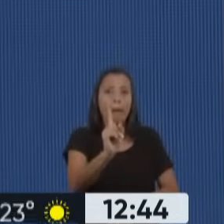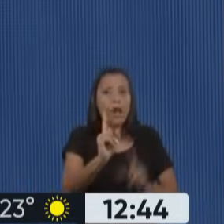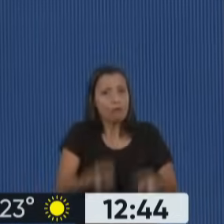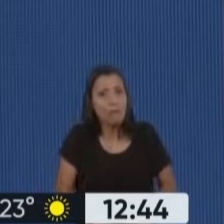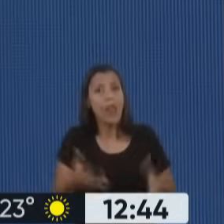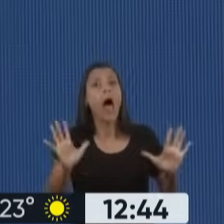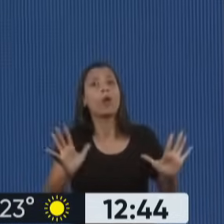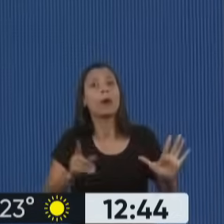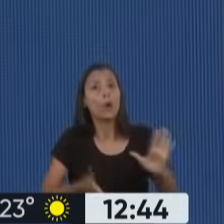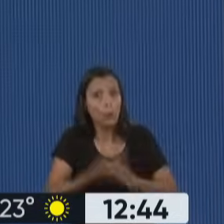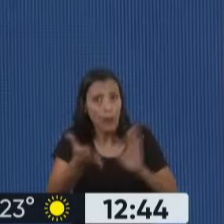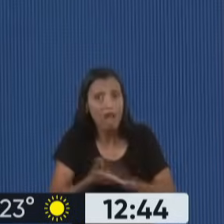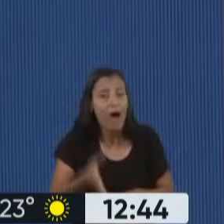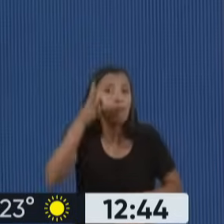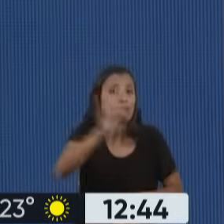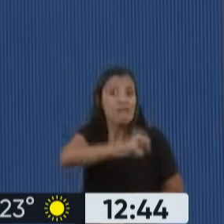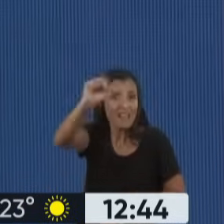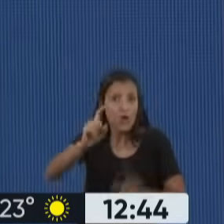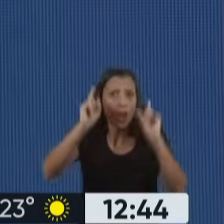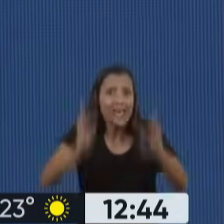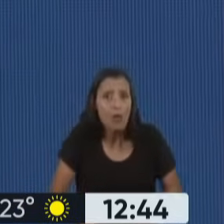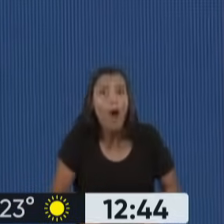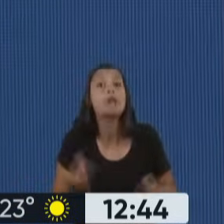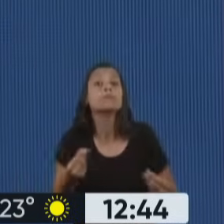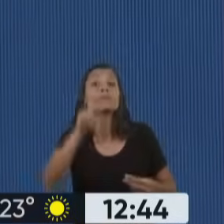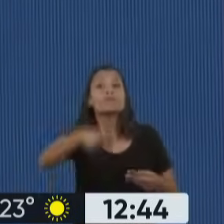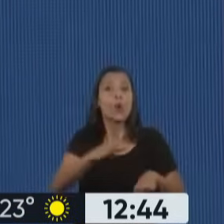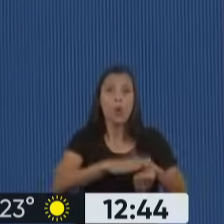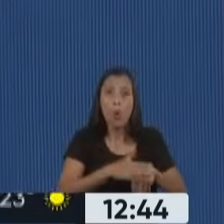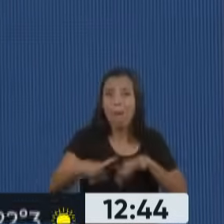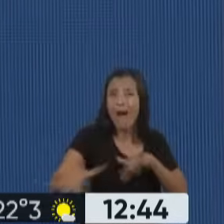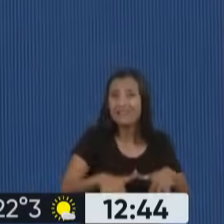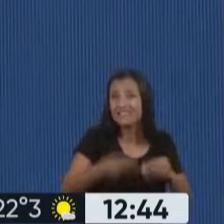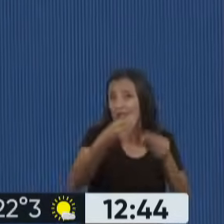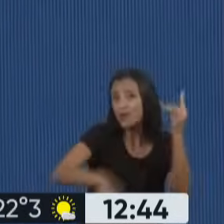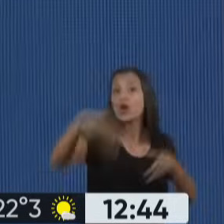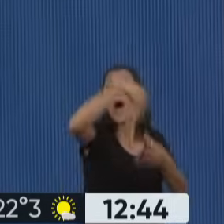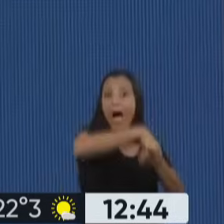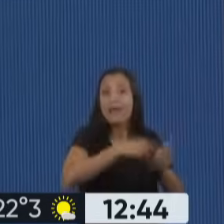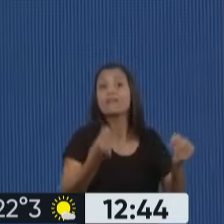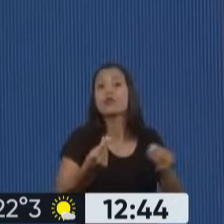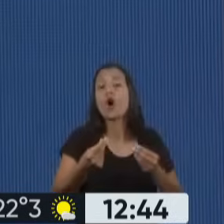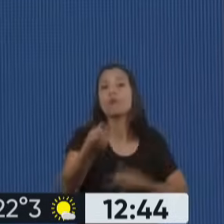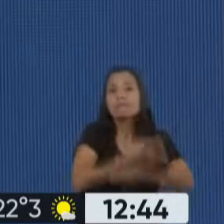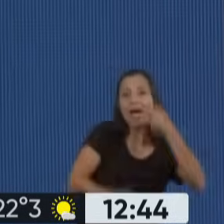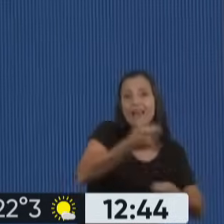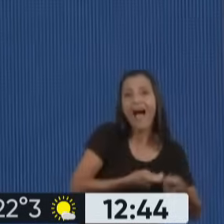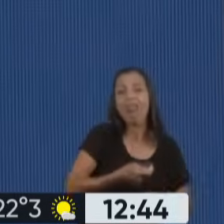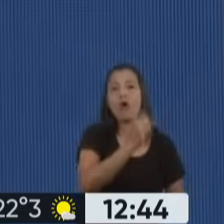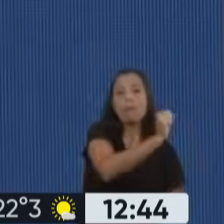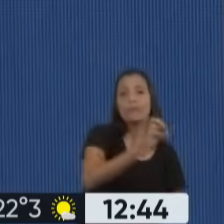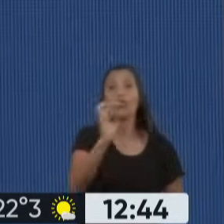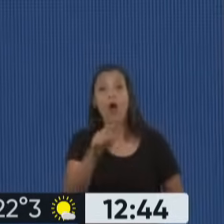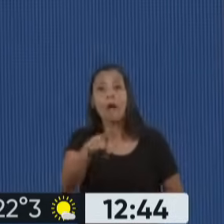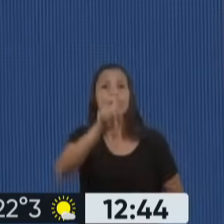podríamos haber caído en una hiperinflación por la situación que teníamos en el mercado monetario. Y ahí es cuando